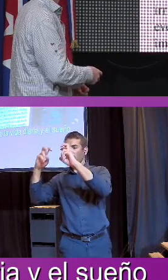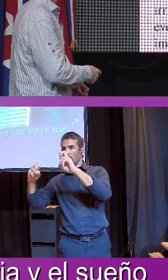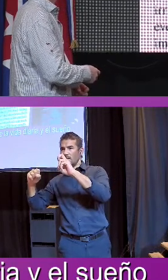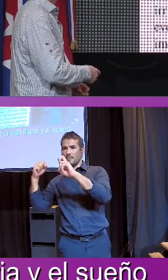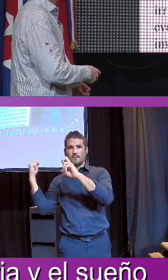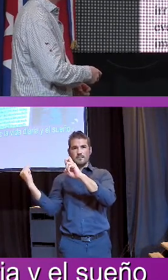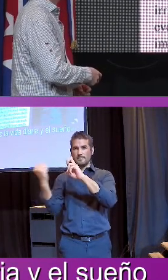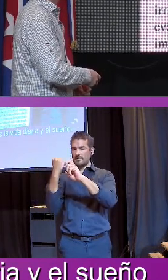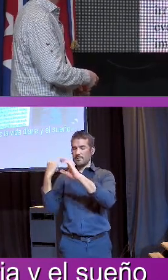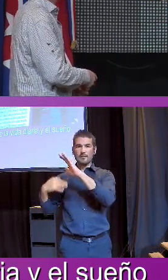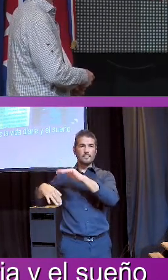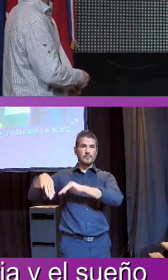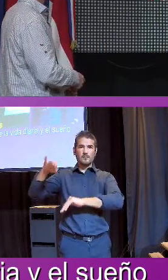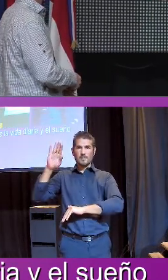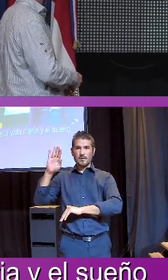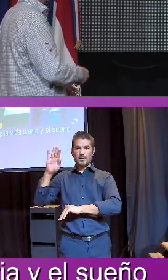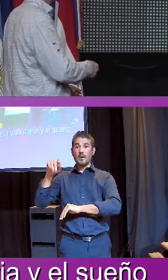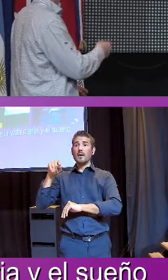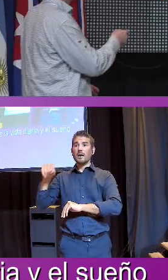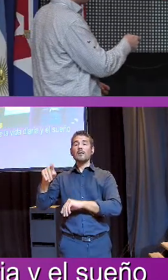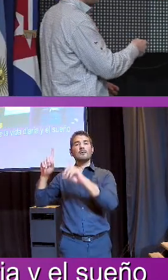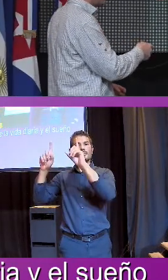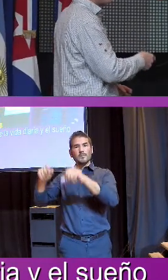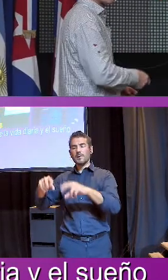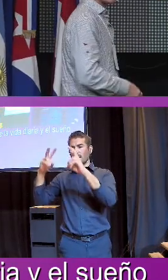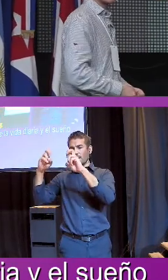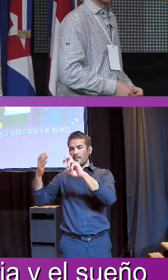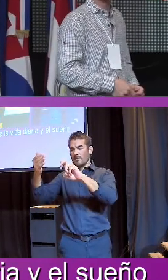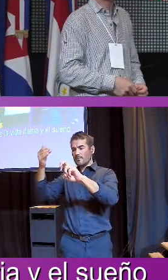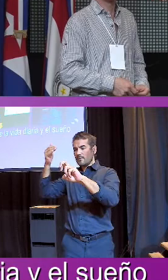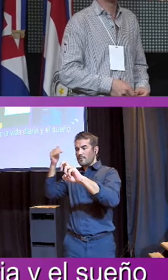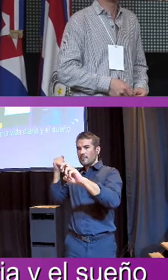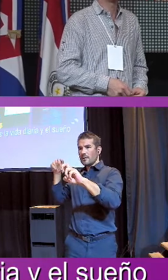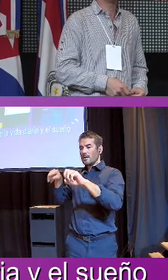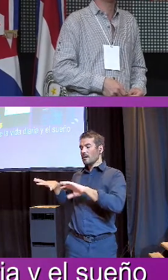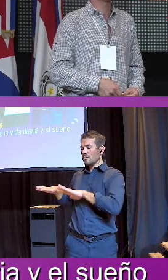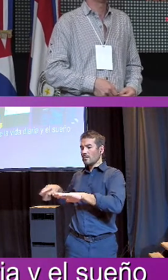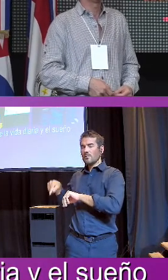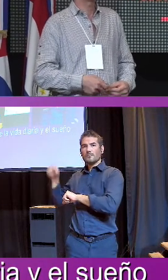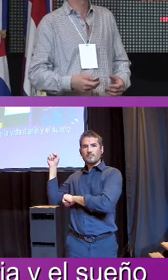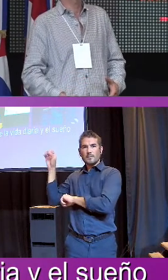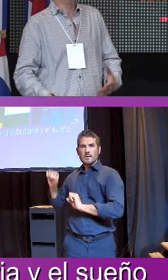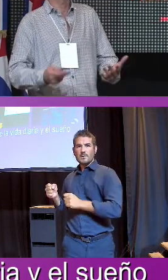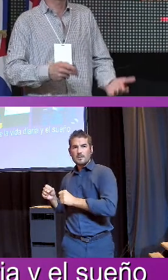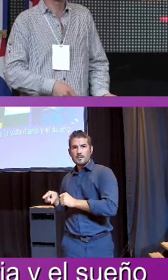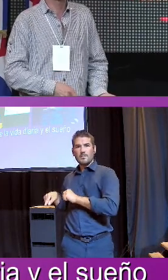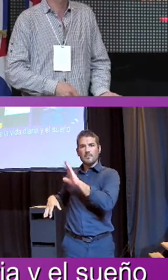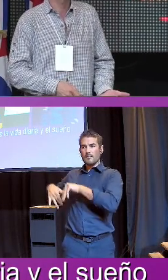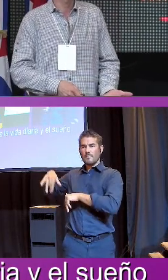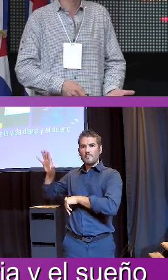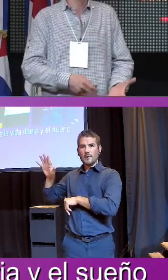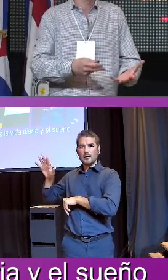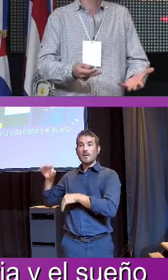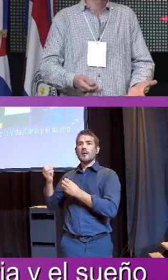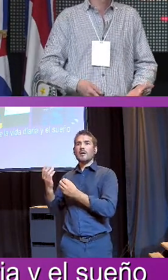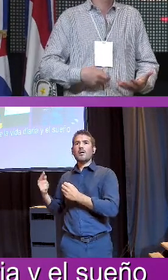ciego, hizo también un estudio retrospectivo con personas con conductas agresivas y autismo. Eligen esto porque para que lo aprueben los comités